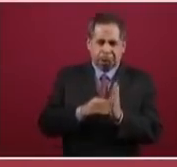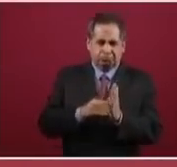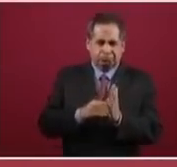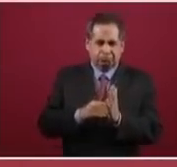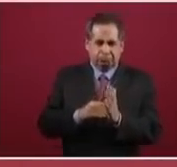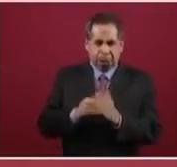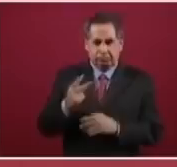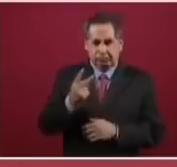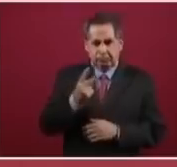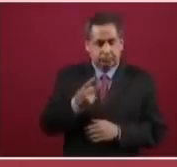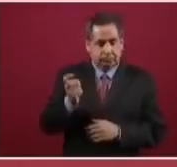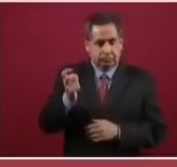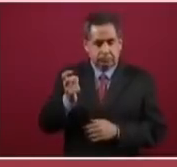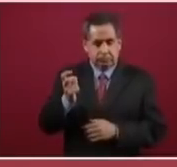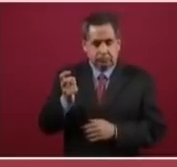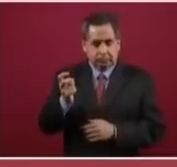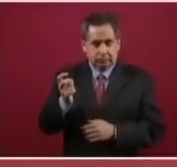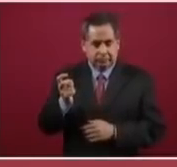200